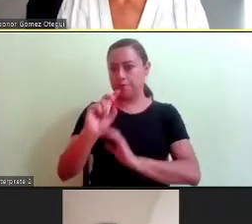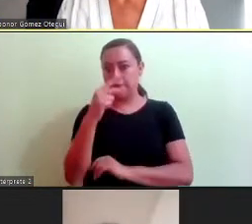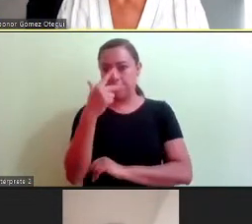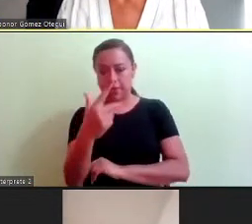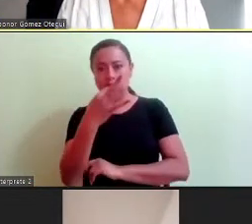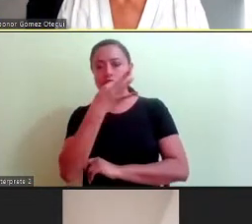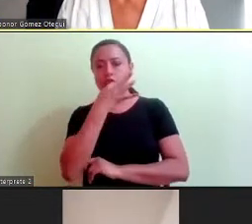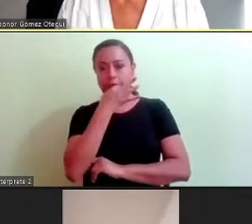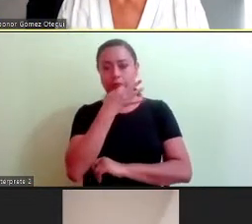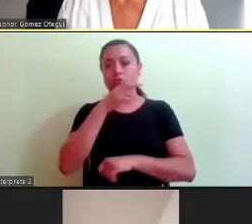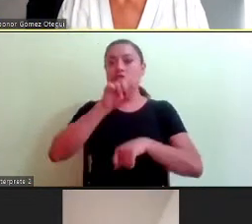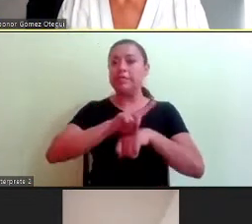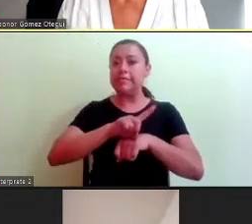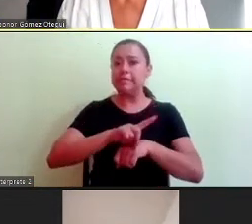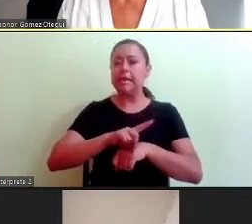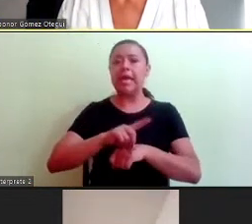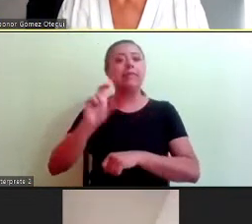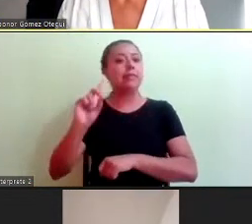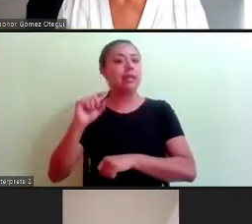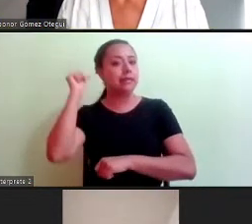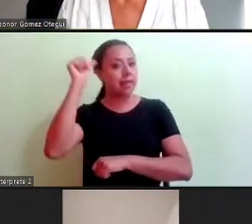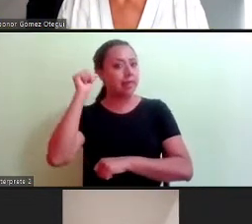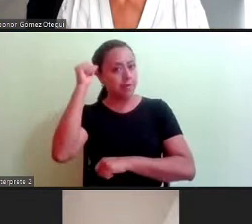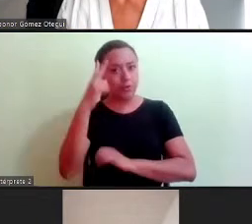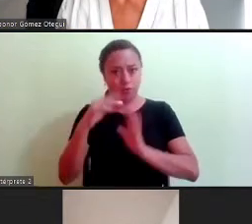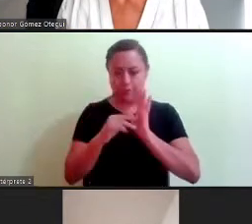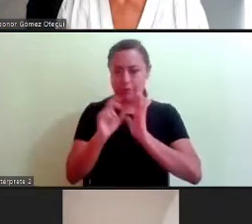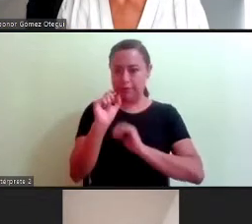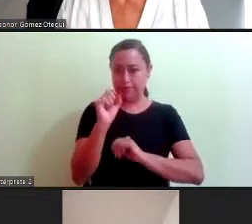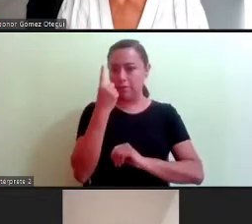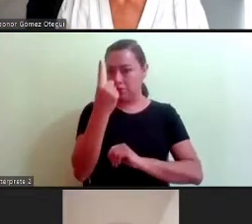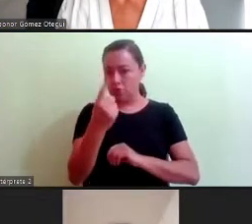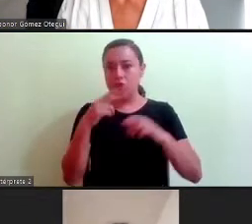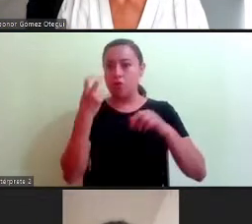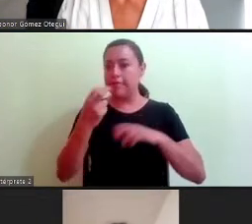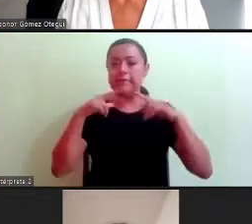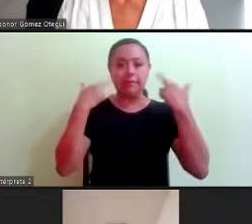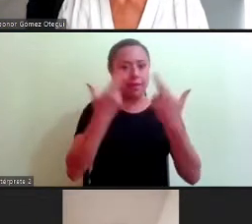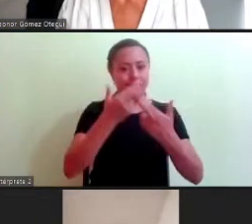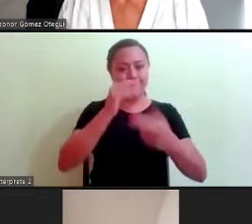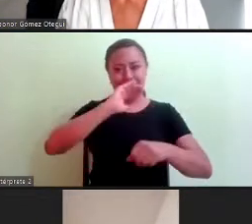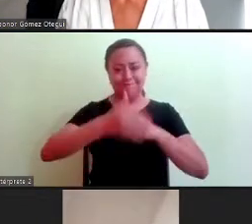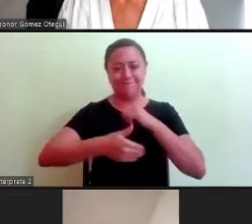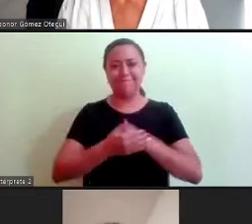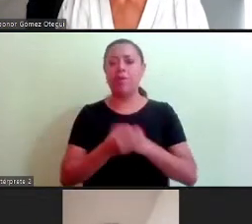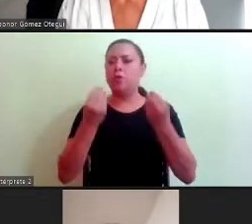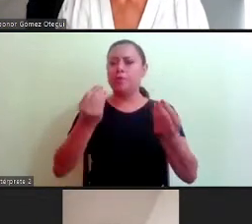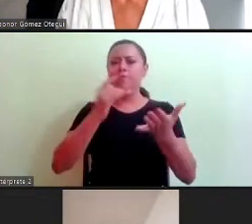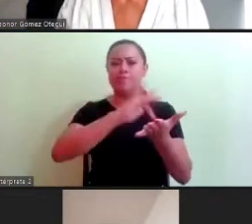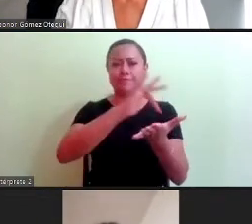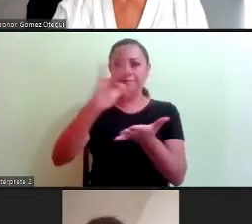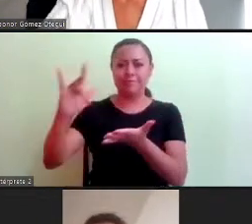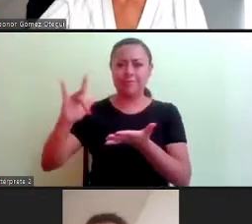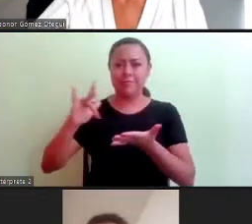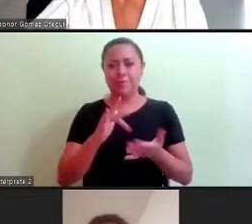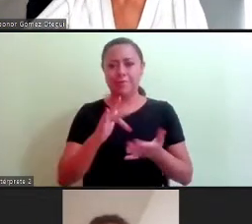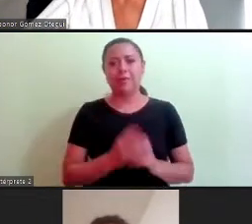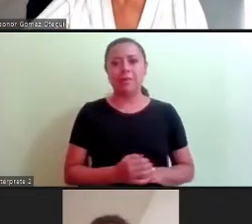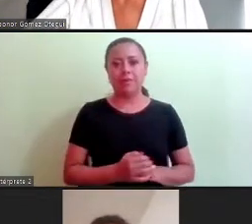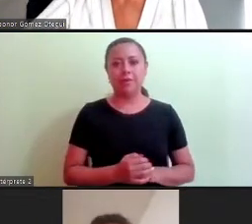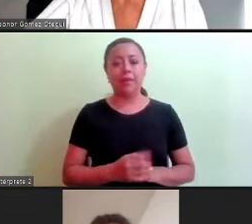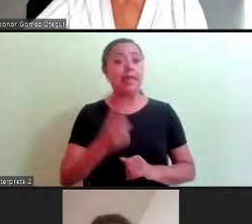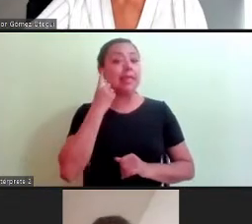1:38 del día 30 de abril del 2021, se levanta la sesión. Muchísimas gracias a